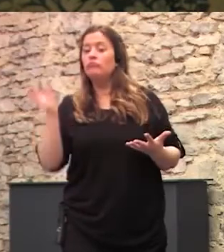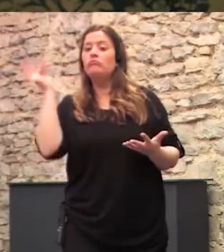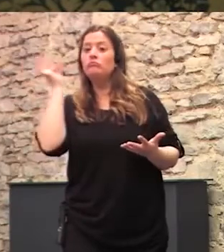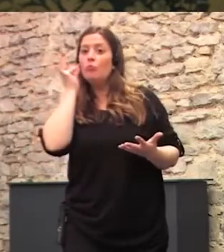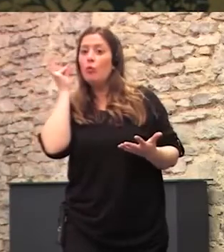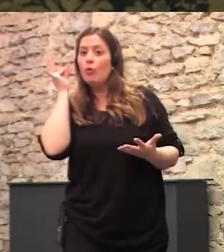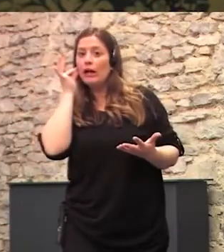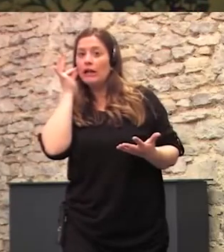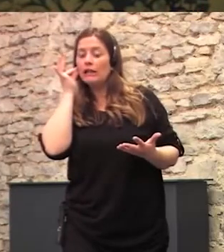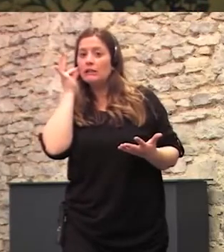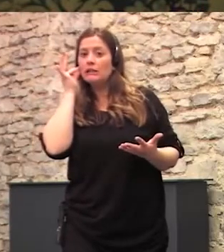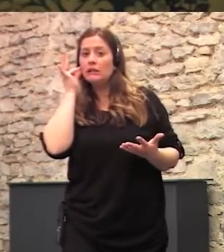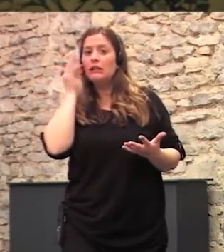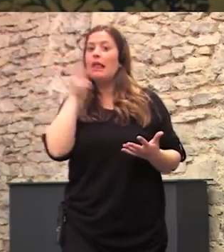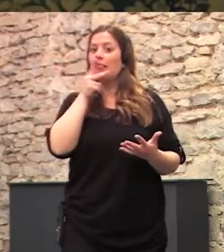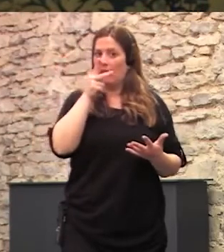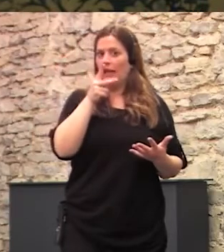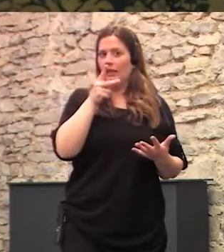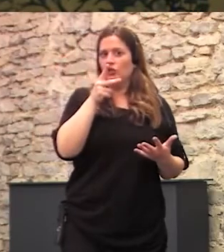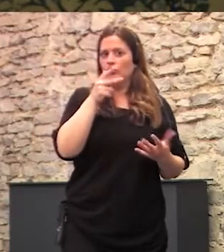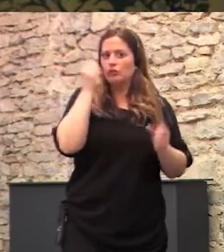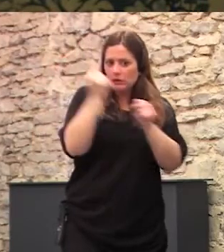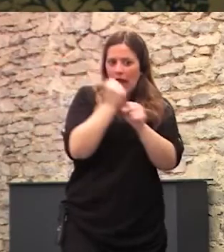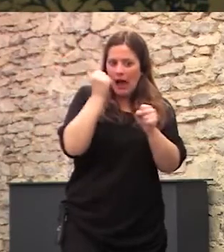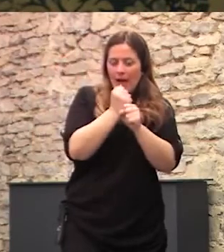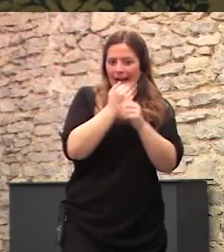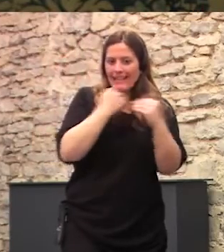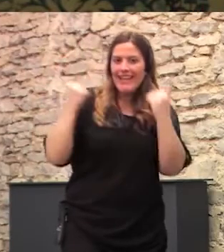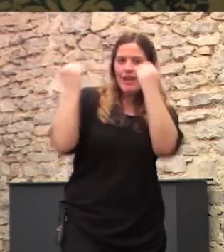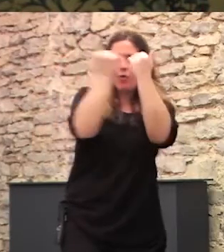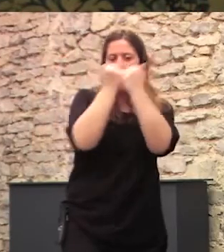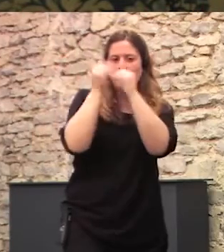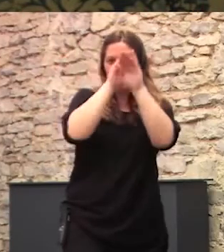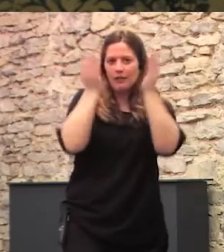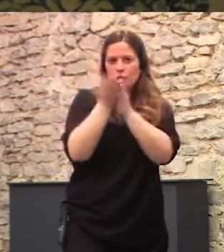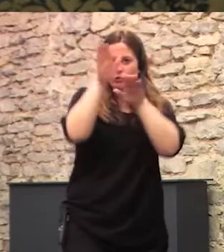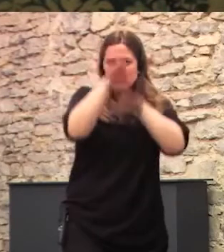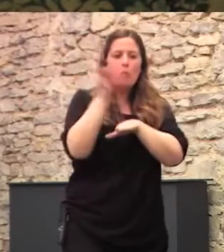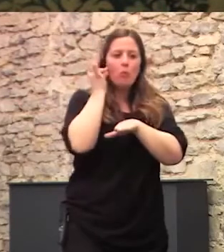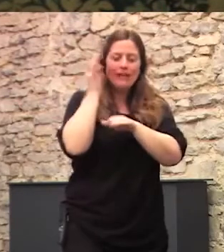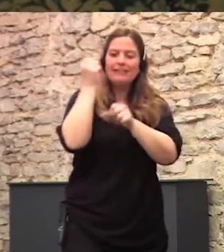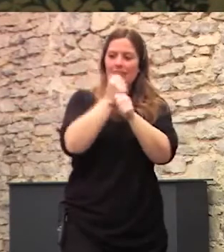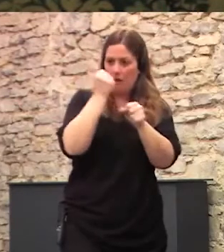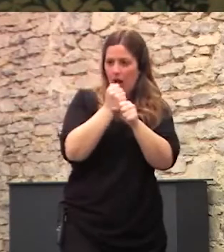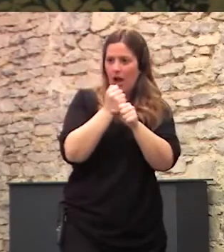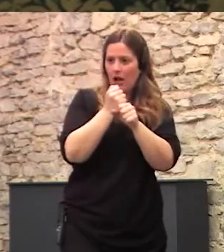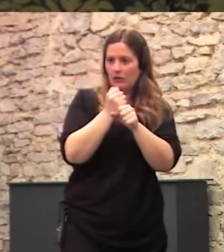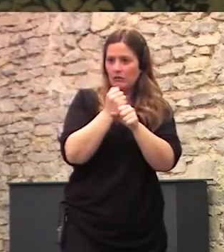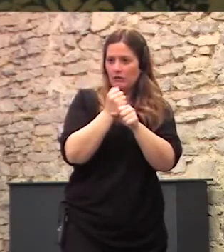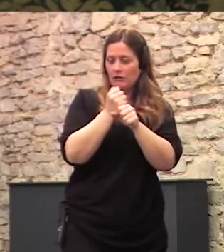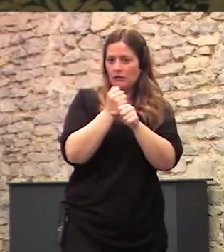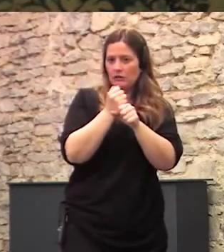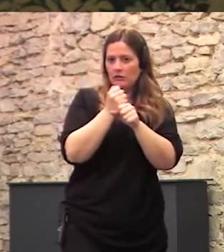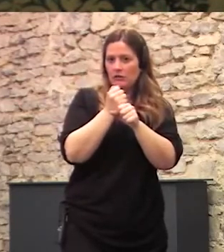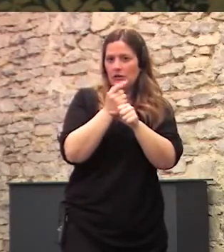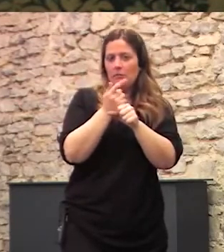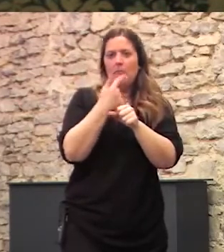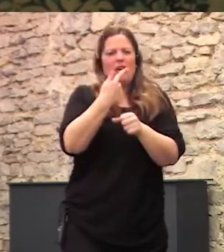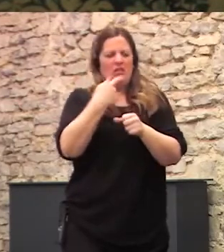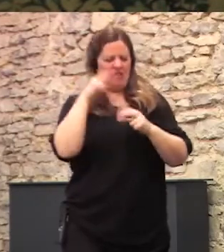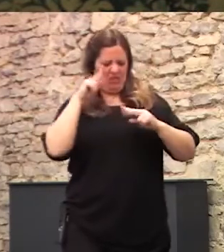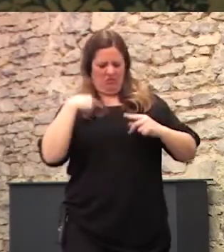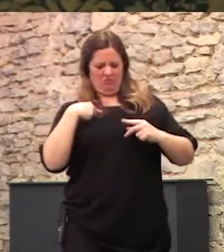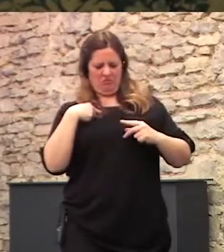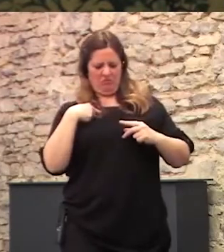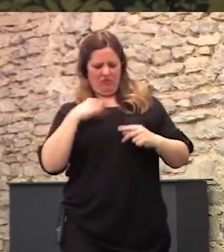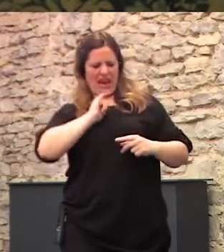por los derechos de las mujeres y la igualdad en el mundo islámico, que no se reivindican como feministas,